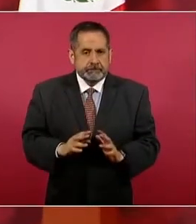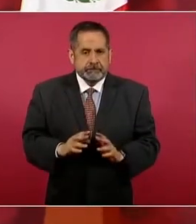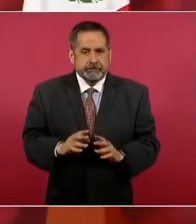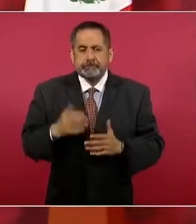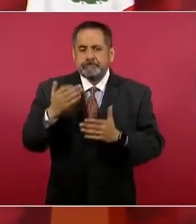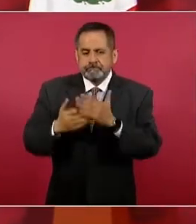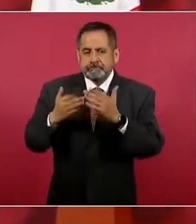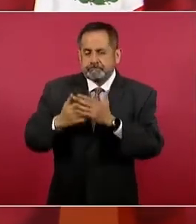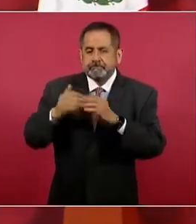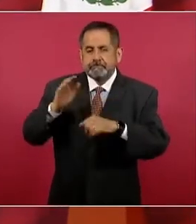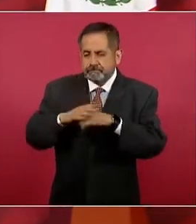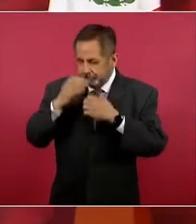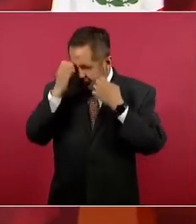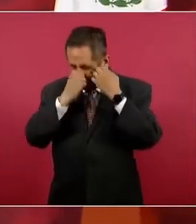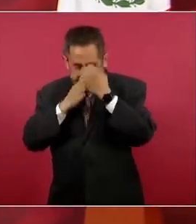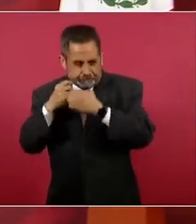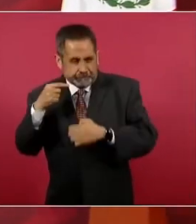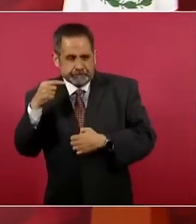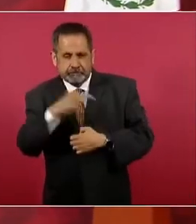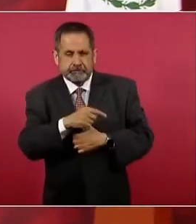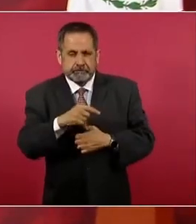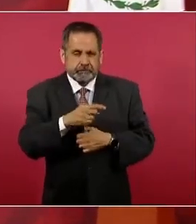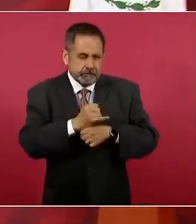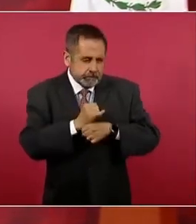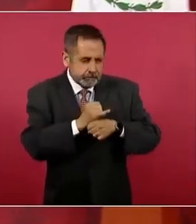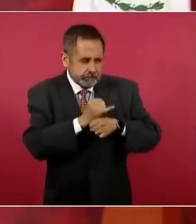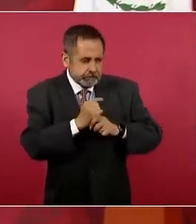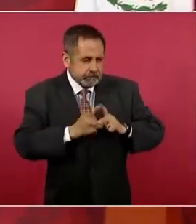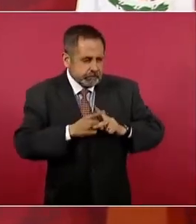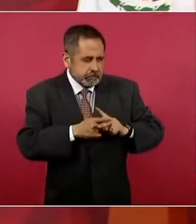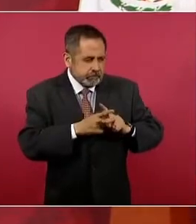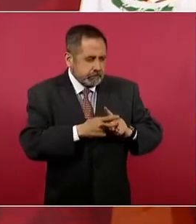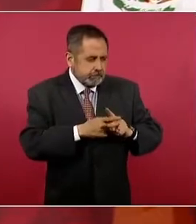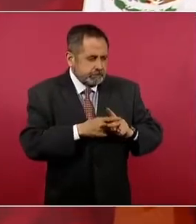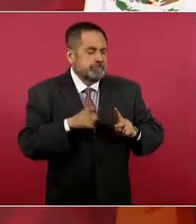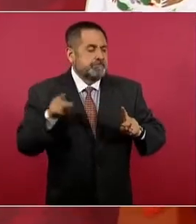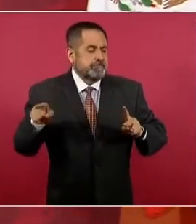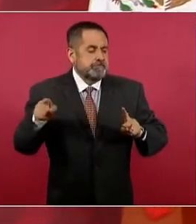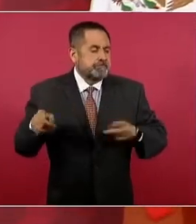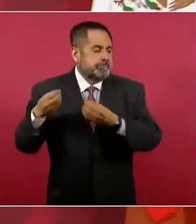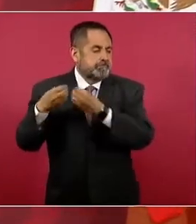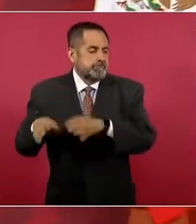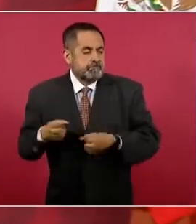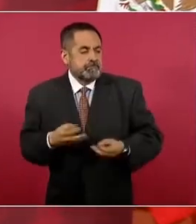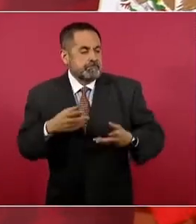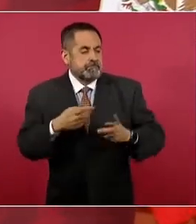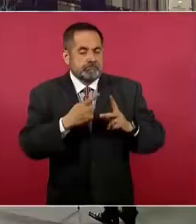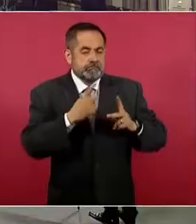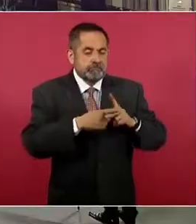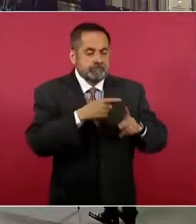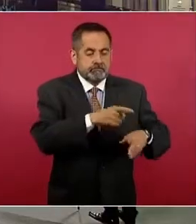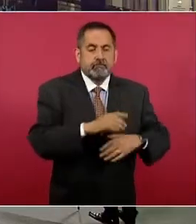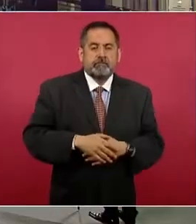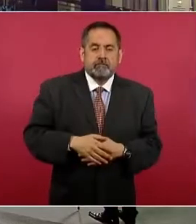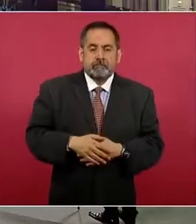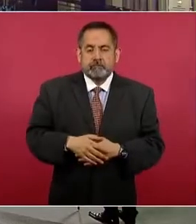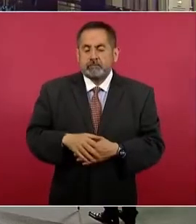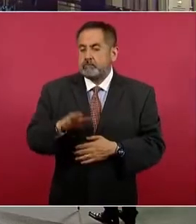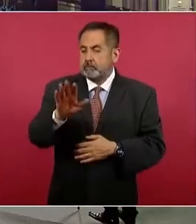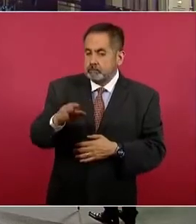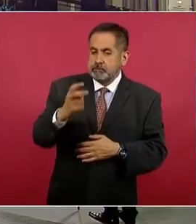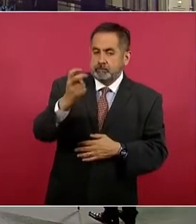especie de auditoría sobre el posible daño patrimonial. Presidente, si llegan a un acuerdo y Lozoya...